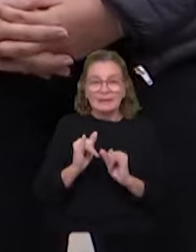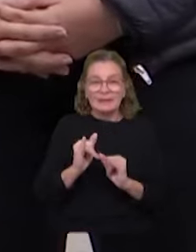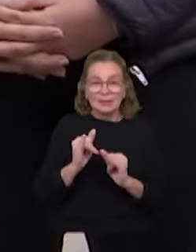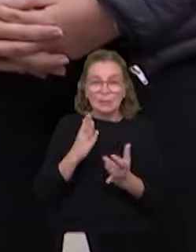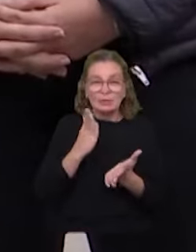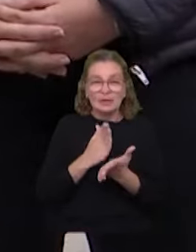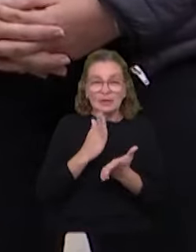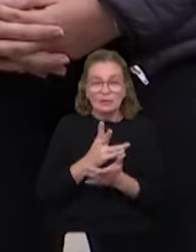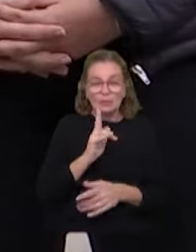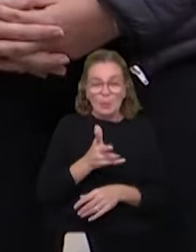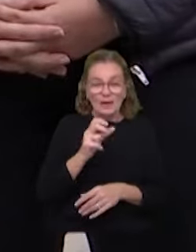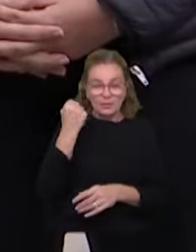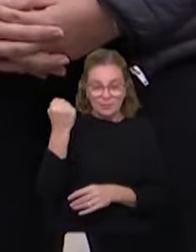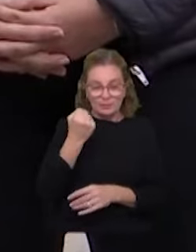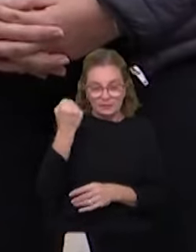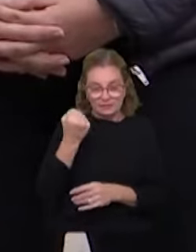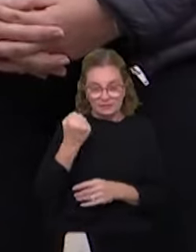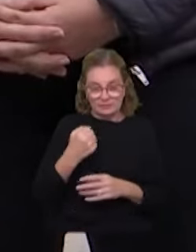derecho humano